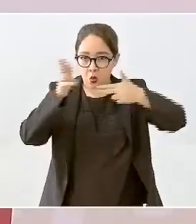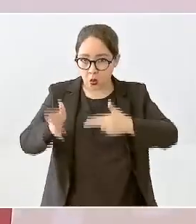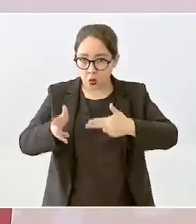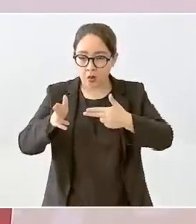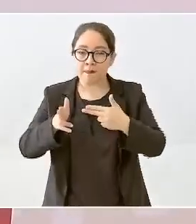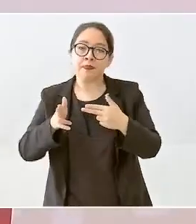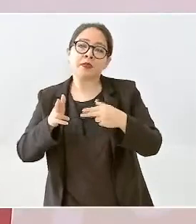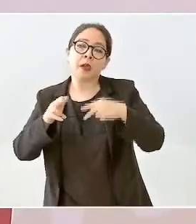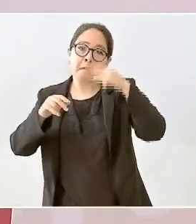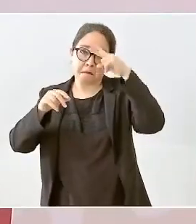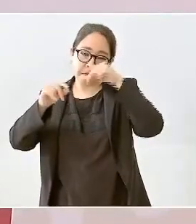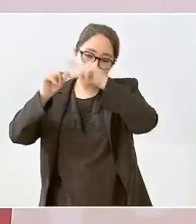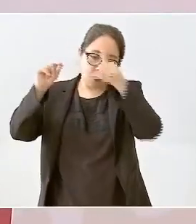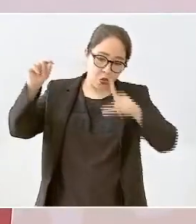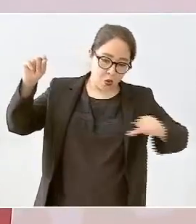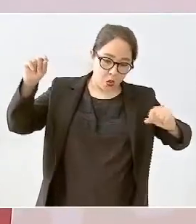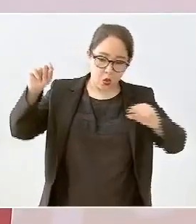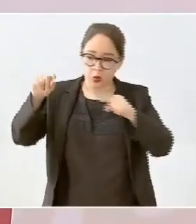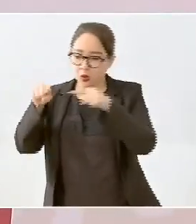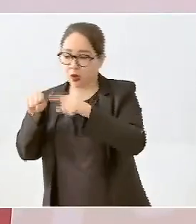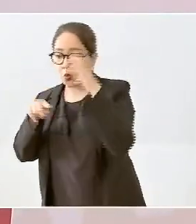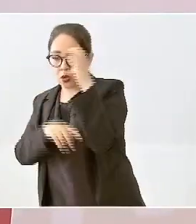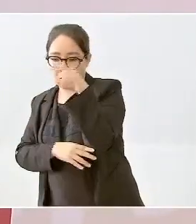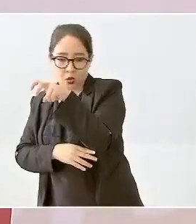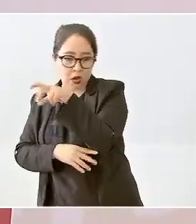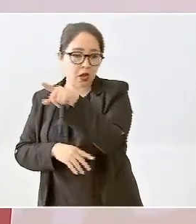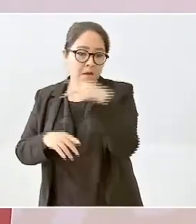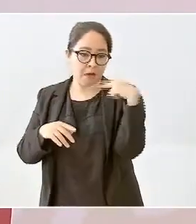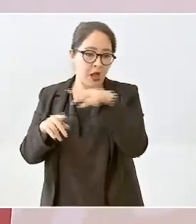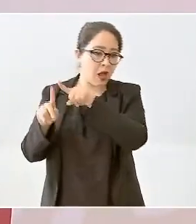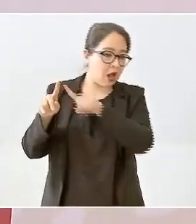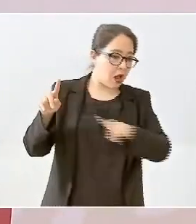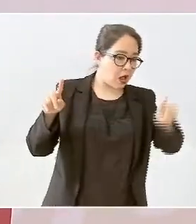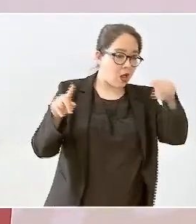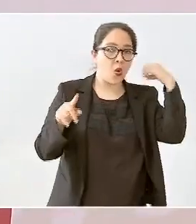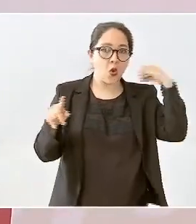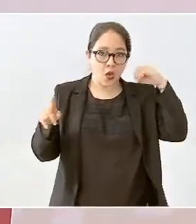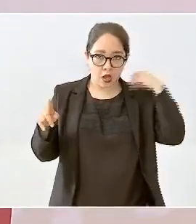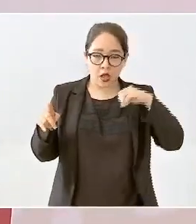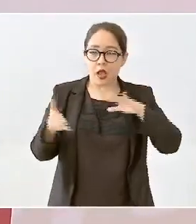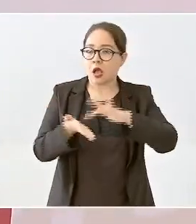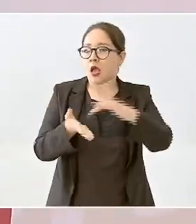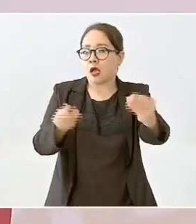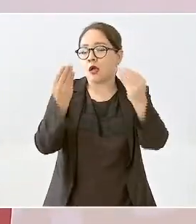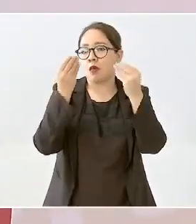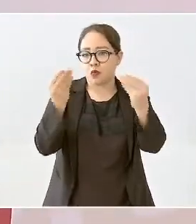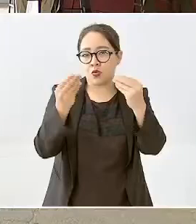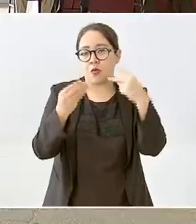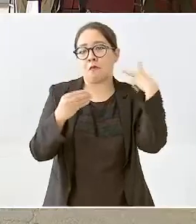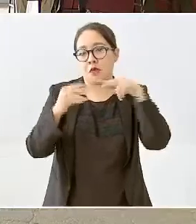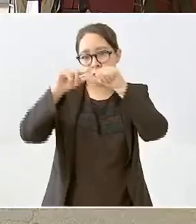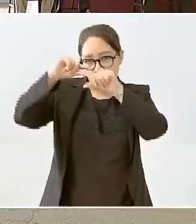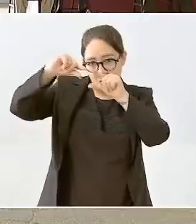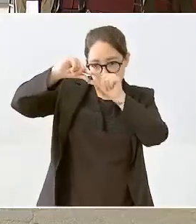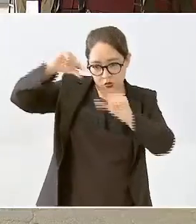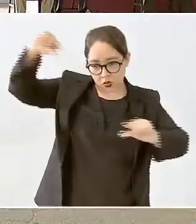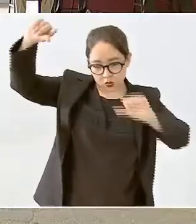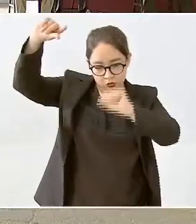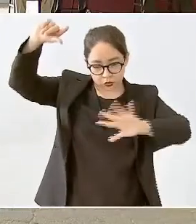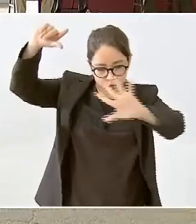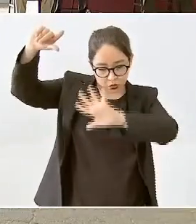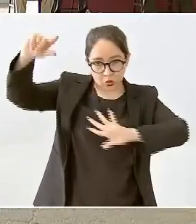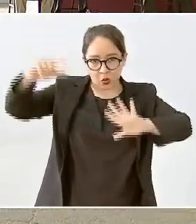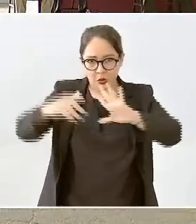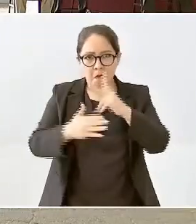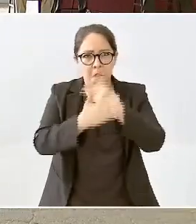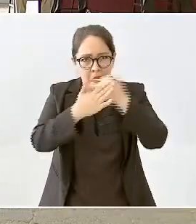de todo este corredor. Le agradezco mucho que haya incluido a Coatzacoalcos y al sur de Veracruz en este gran